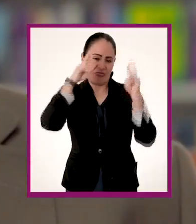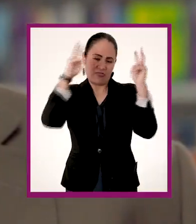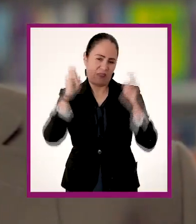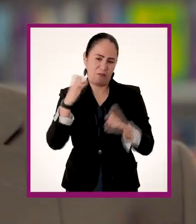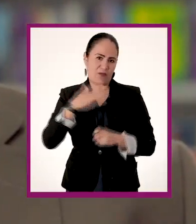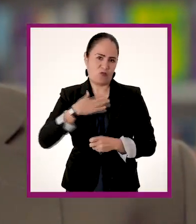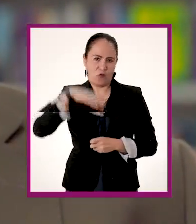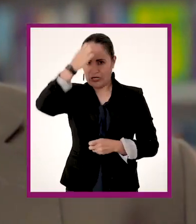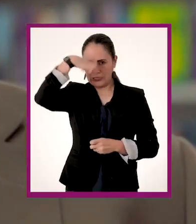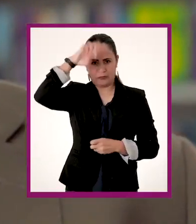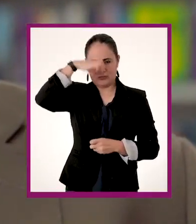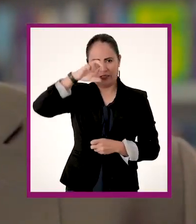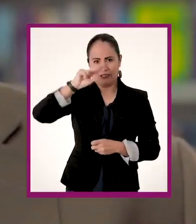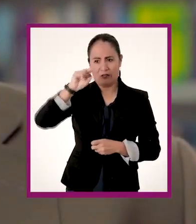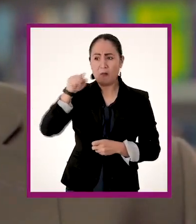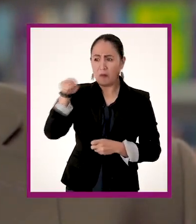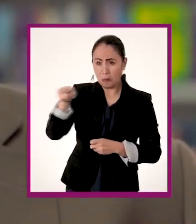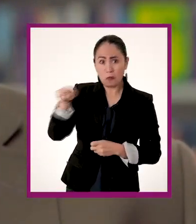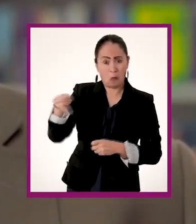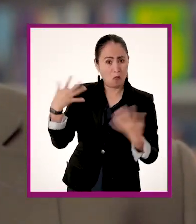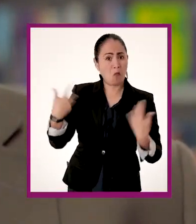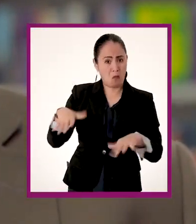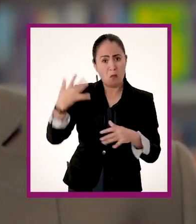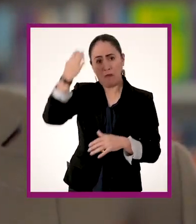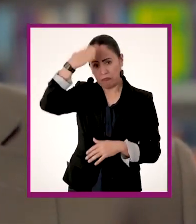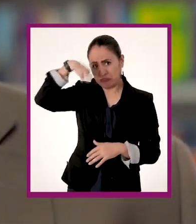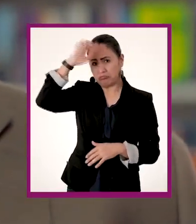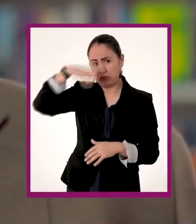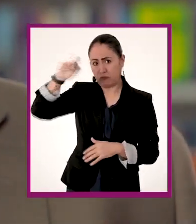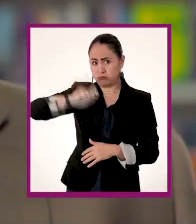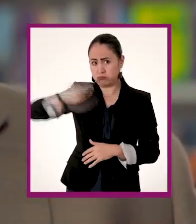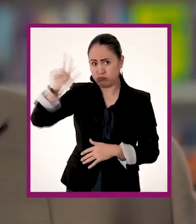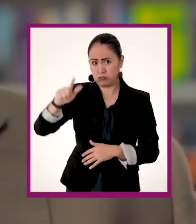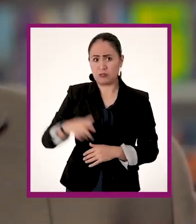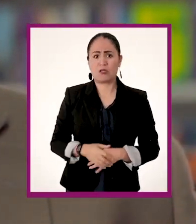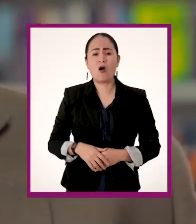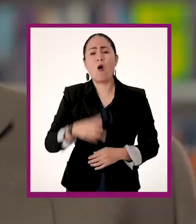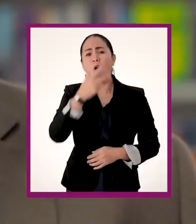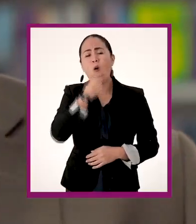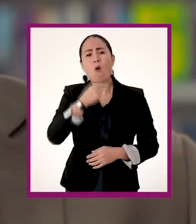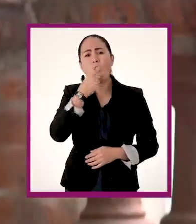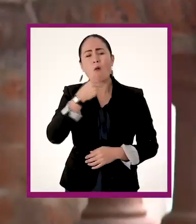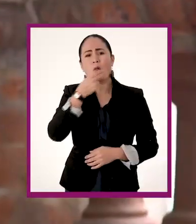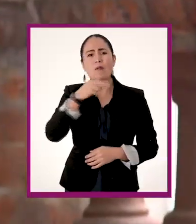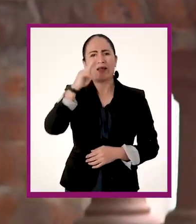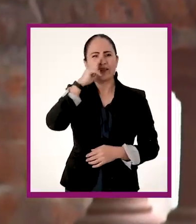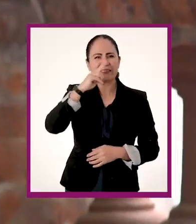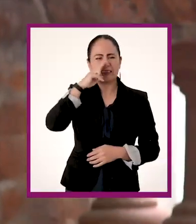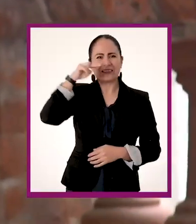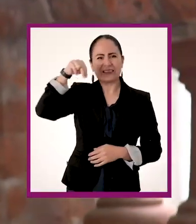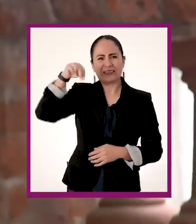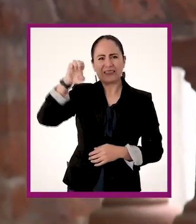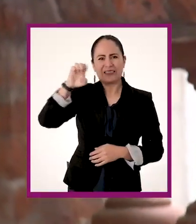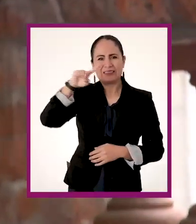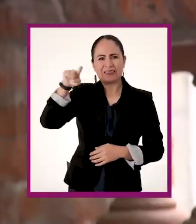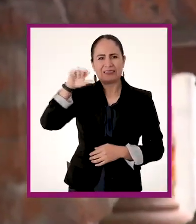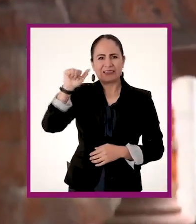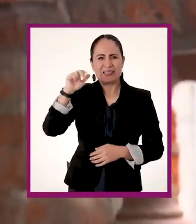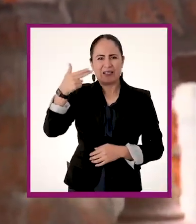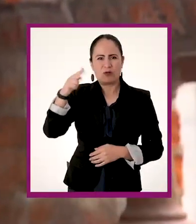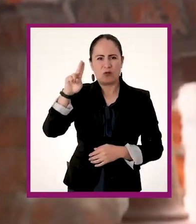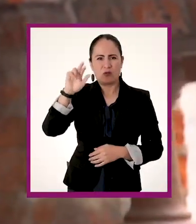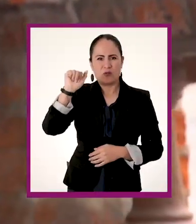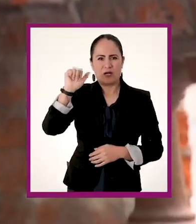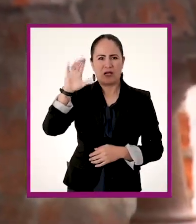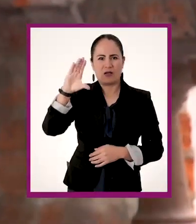muy naturales que tienen que ser explicadas. Y el mito, una forma de ello. Y en esa explicación, por ejemplo, tú, repito, no es mi